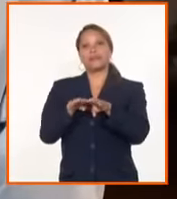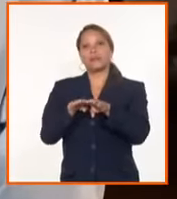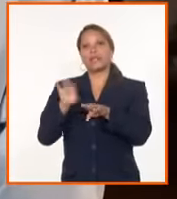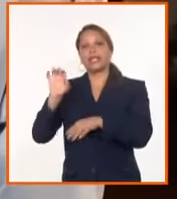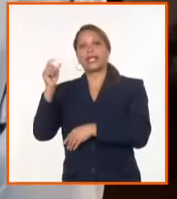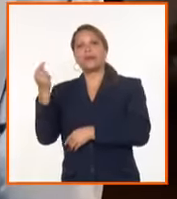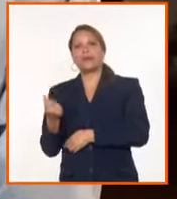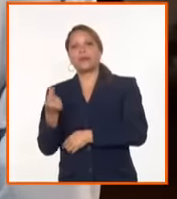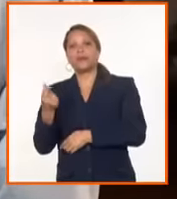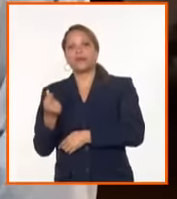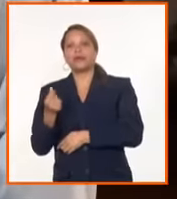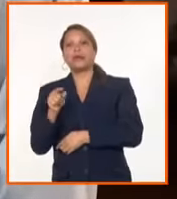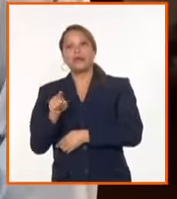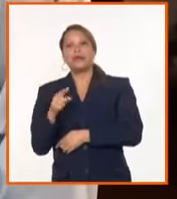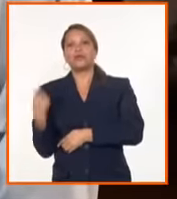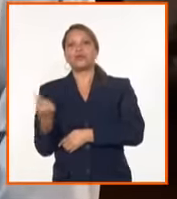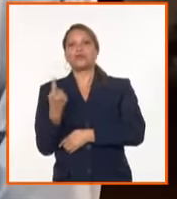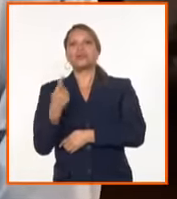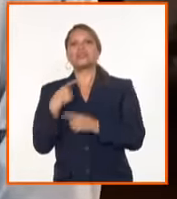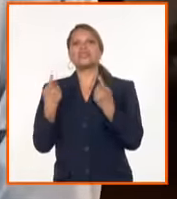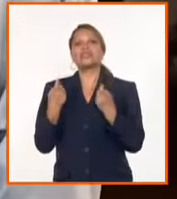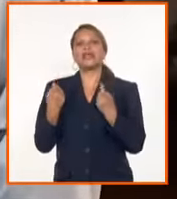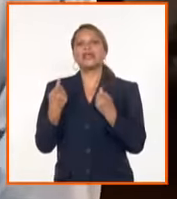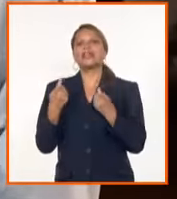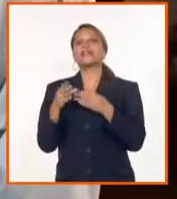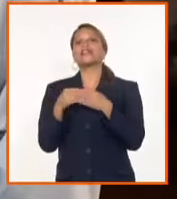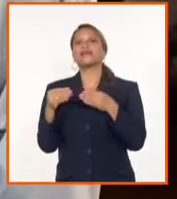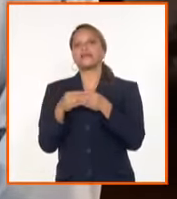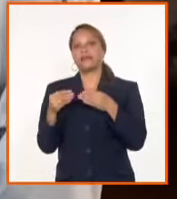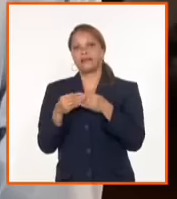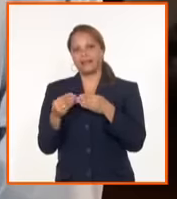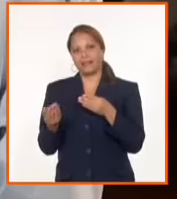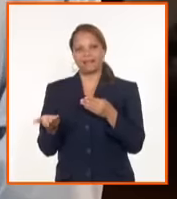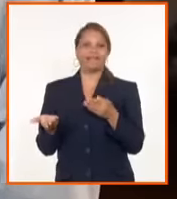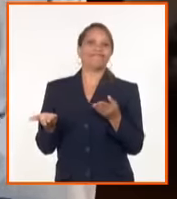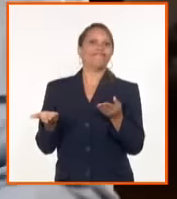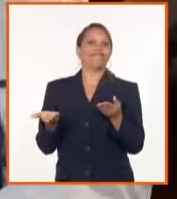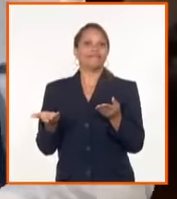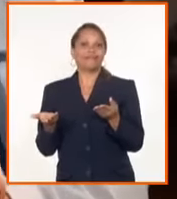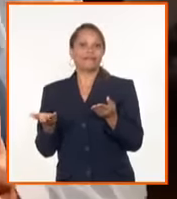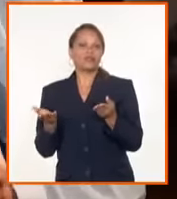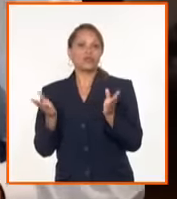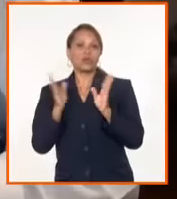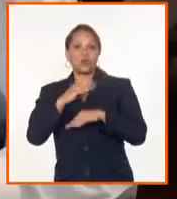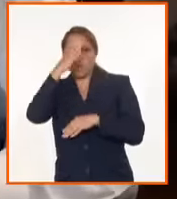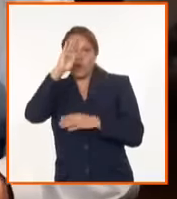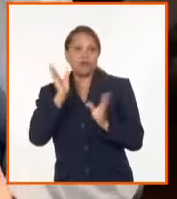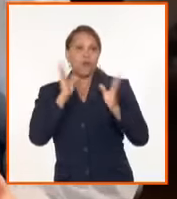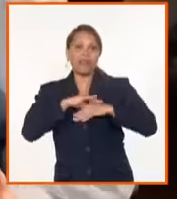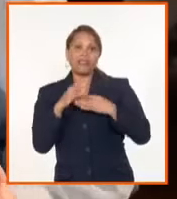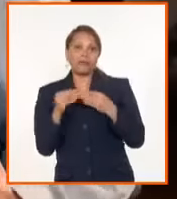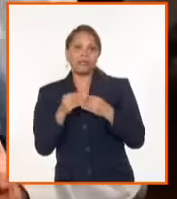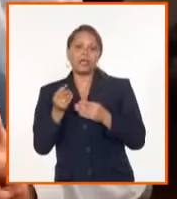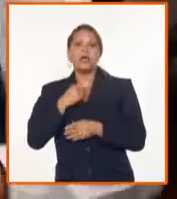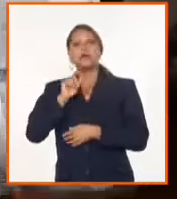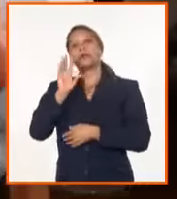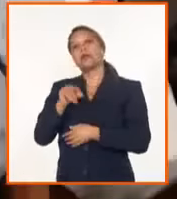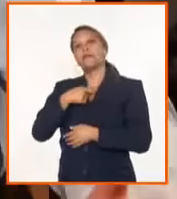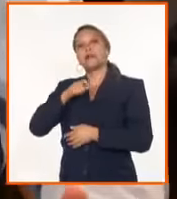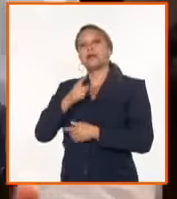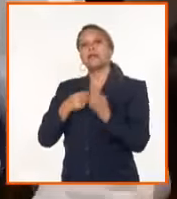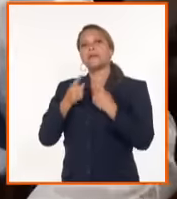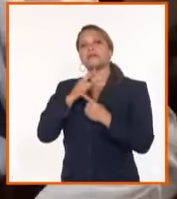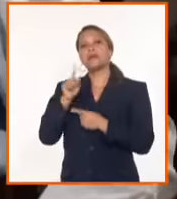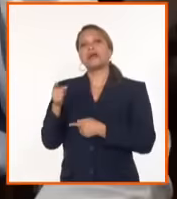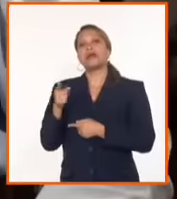programa de estabilización macroeconómica, necesitan divisas para hacerse. Y eso es por lo que hoy no tenemos. Pues, por ejemplo, alguien te dice con toda una lógica, hay